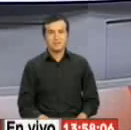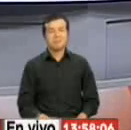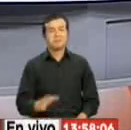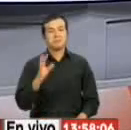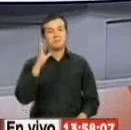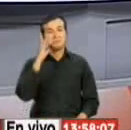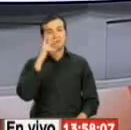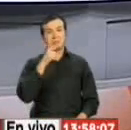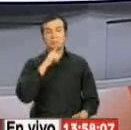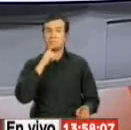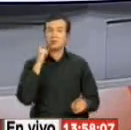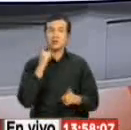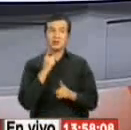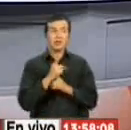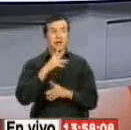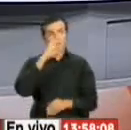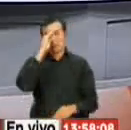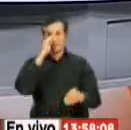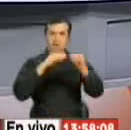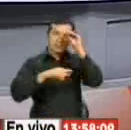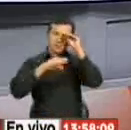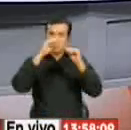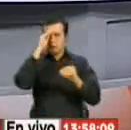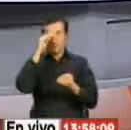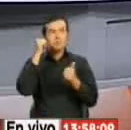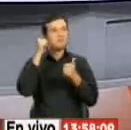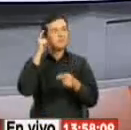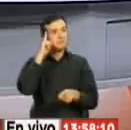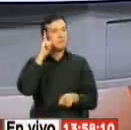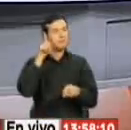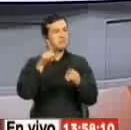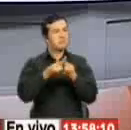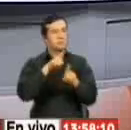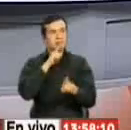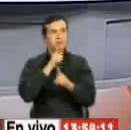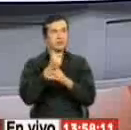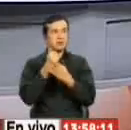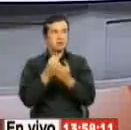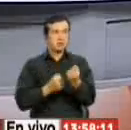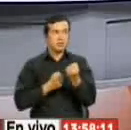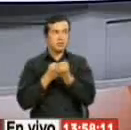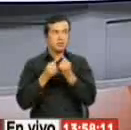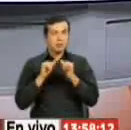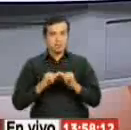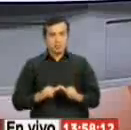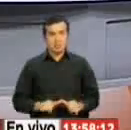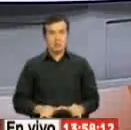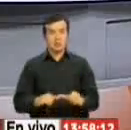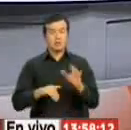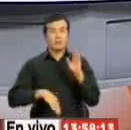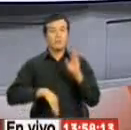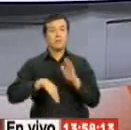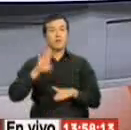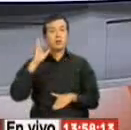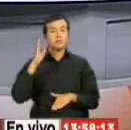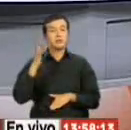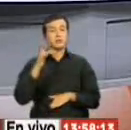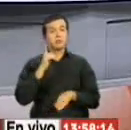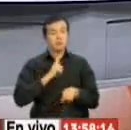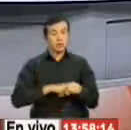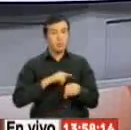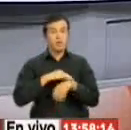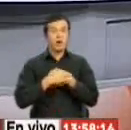maravilloso como decía ya que está aprendiendo que se distrae creo que es una forma fabulosa también de generar un tiempo